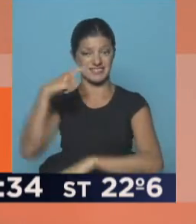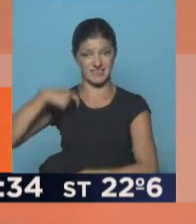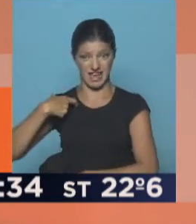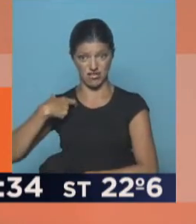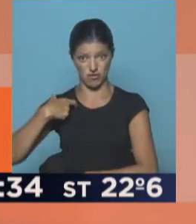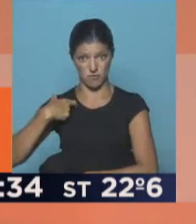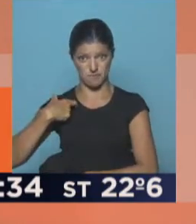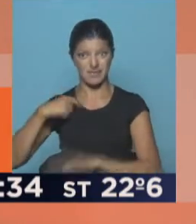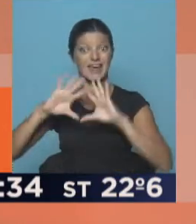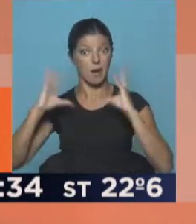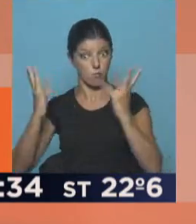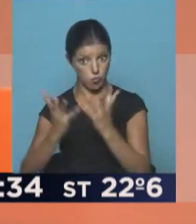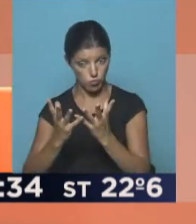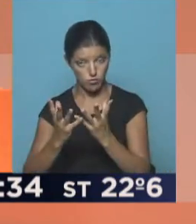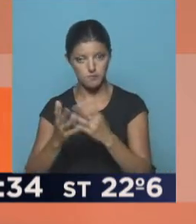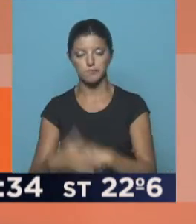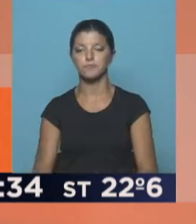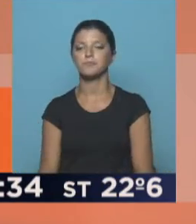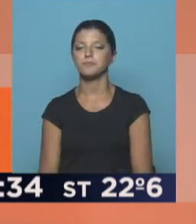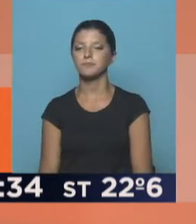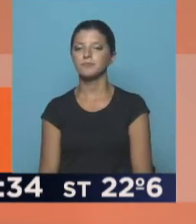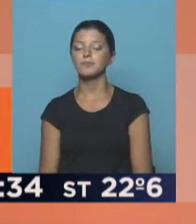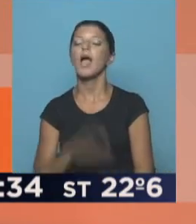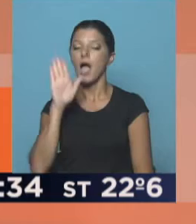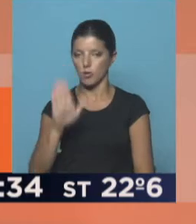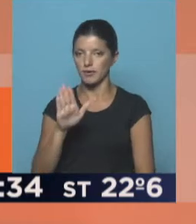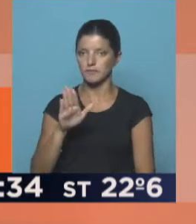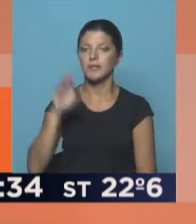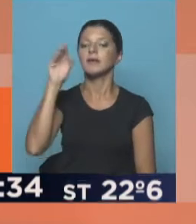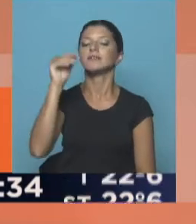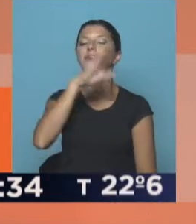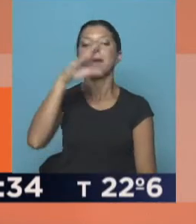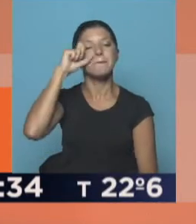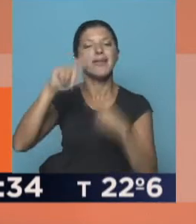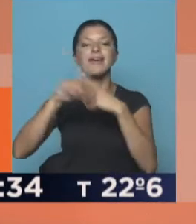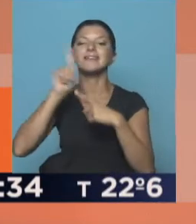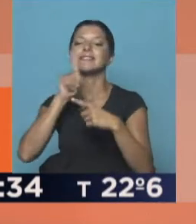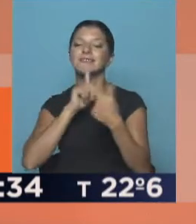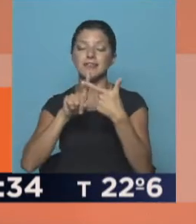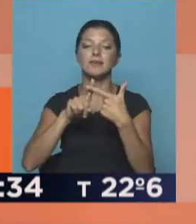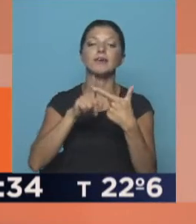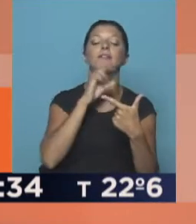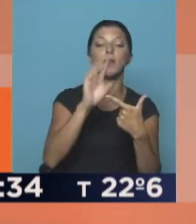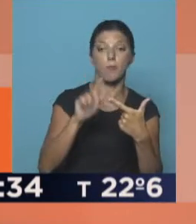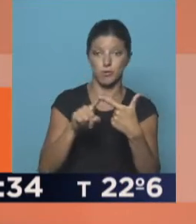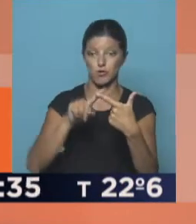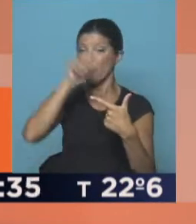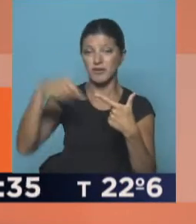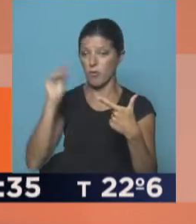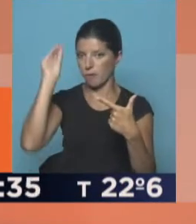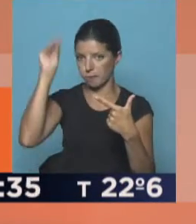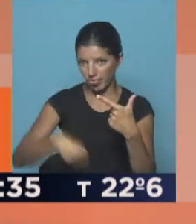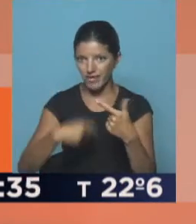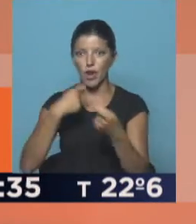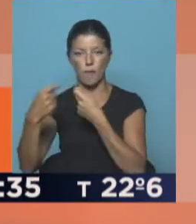Y hay otro dato que me parece interesante. Brexit y Trump no hicieron caer los mercados como se pensaba. Y esto también